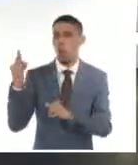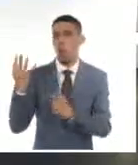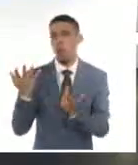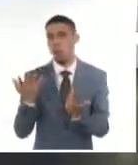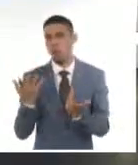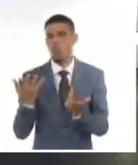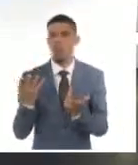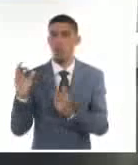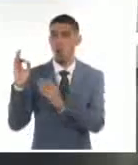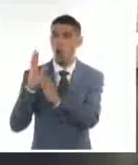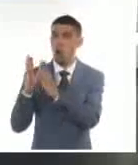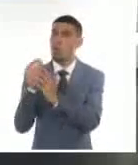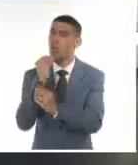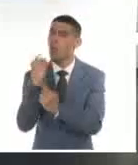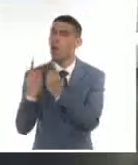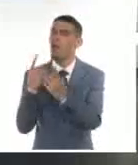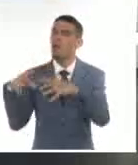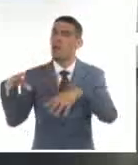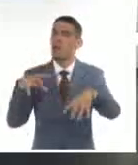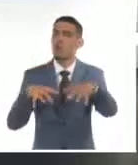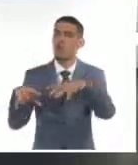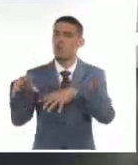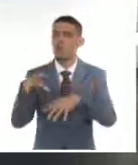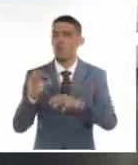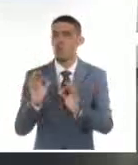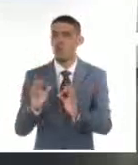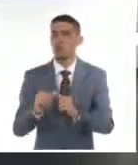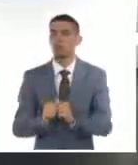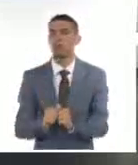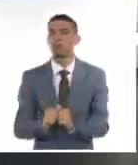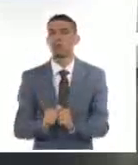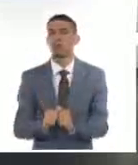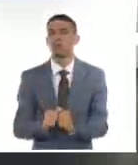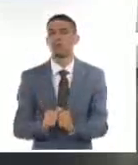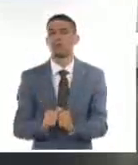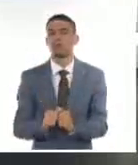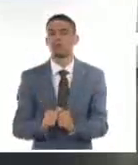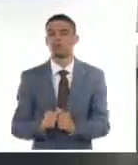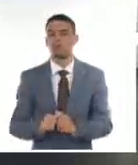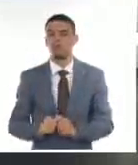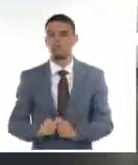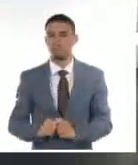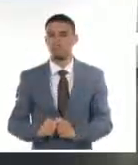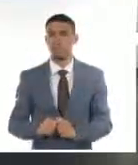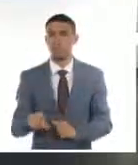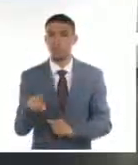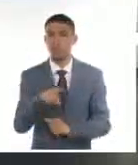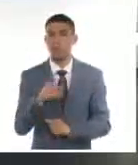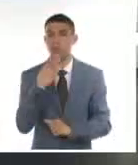tener alguna lluvia aislada en la costa Norte Oriental más escasas las precipitaciones en el resto del país usted deseo que pase una feliz noche